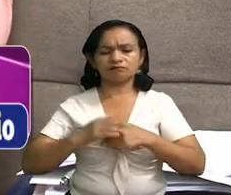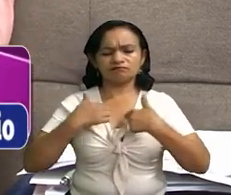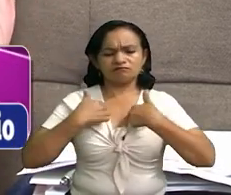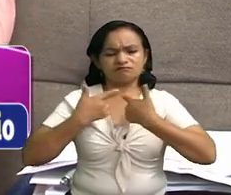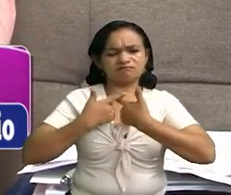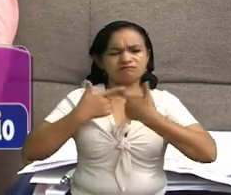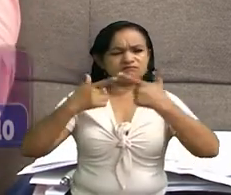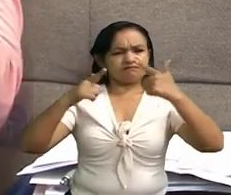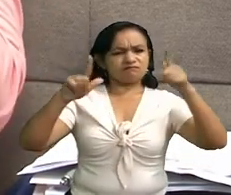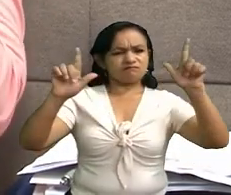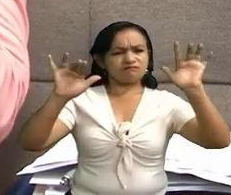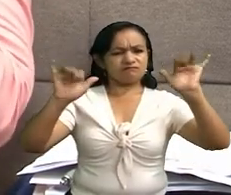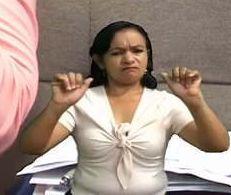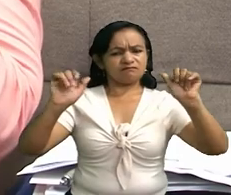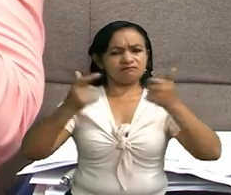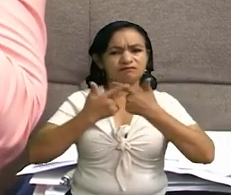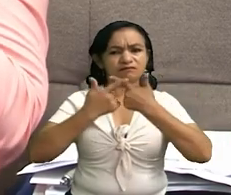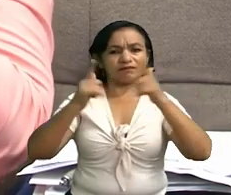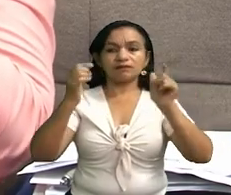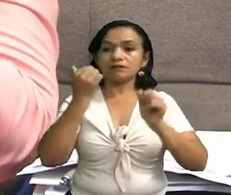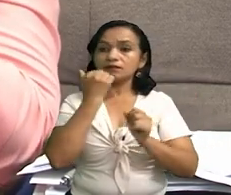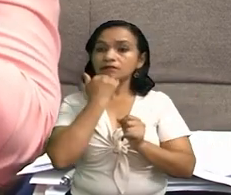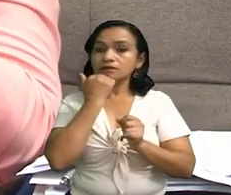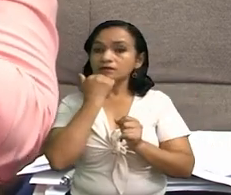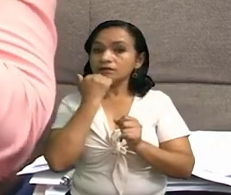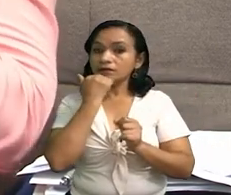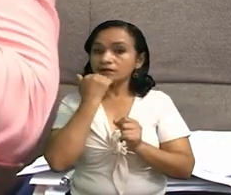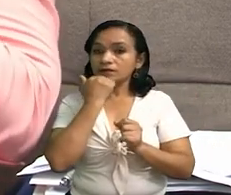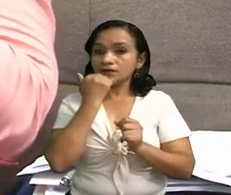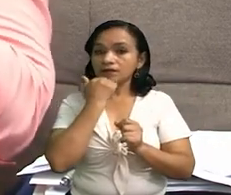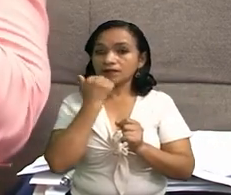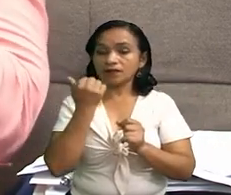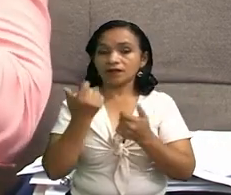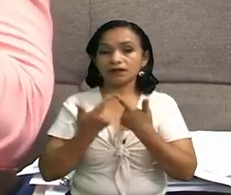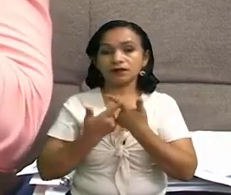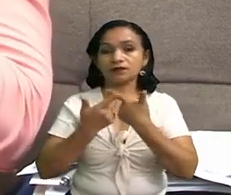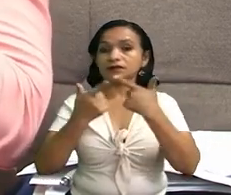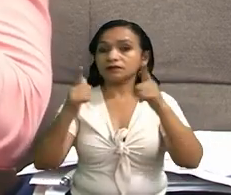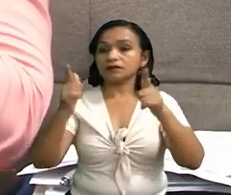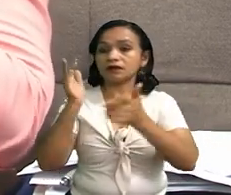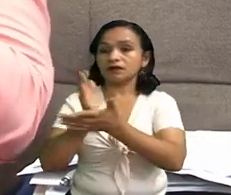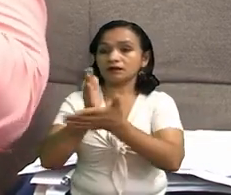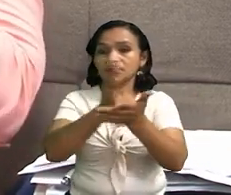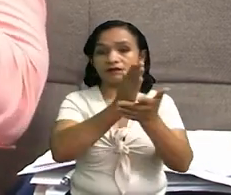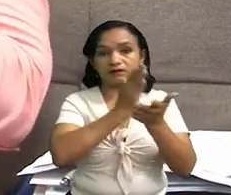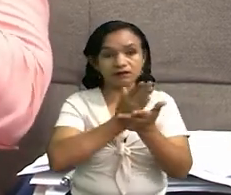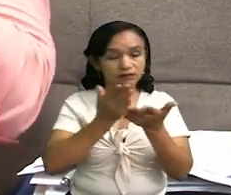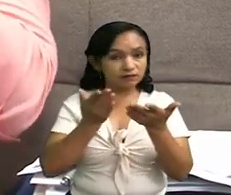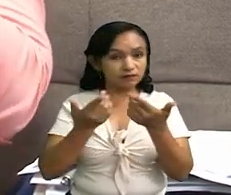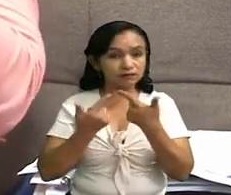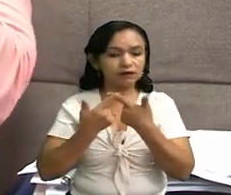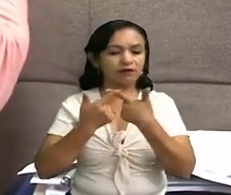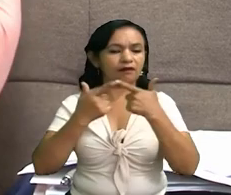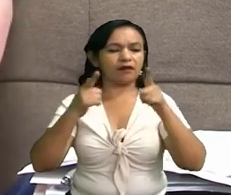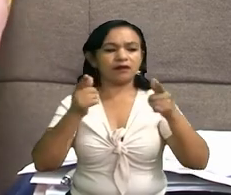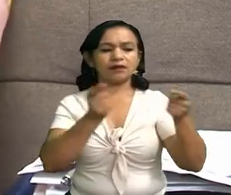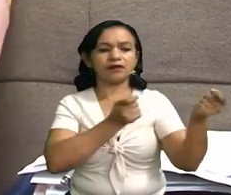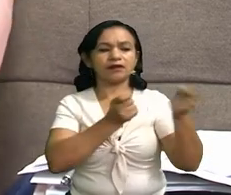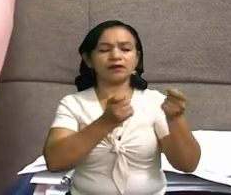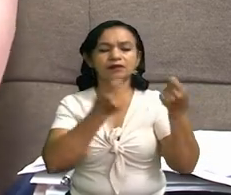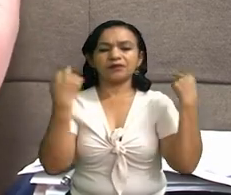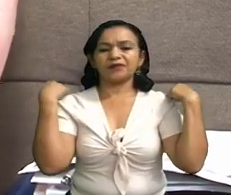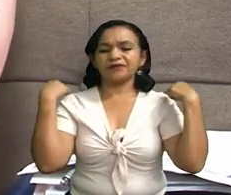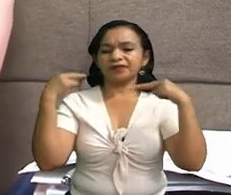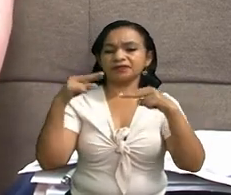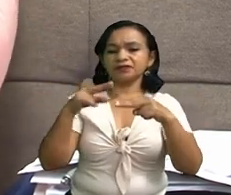libre. Pero ahí hay una equivocación porque se entra en una fase de libertinaje. Como él se siente libre, ya no está el control de los